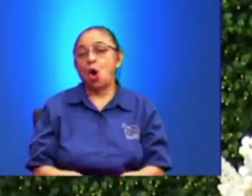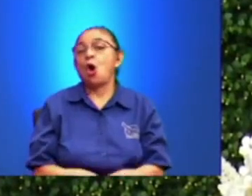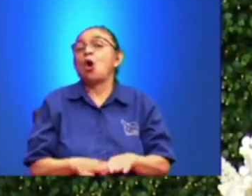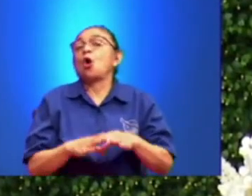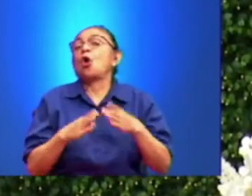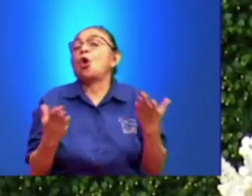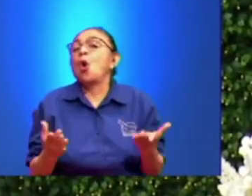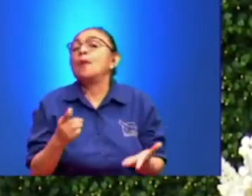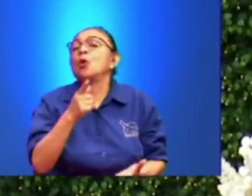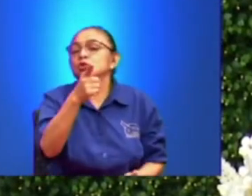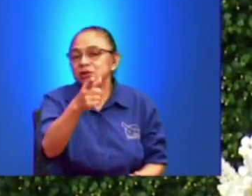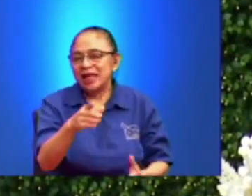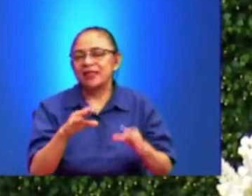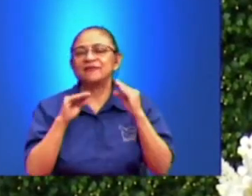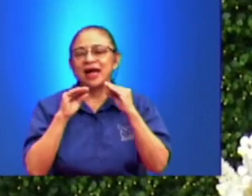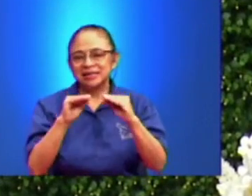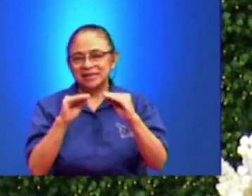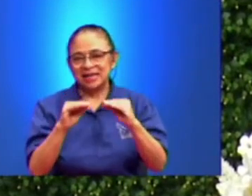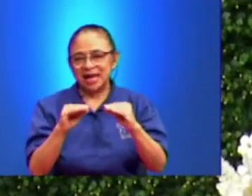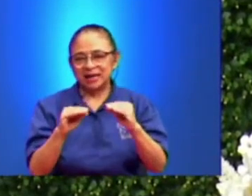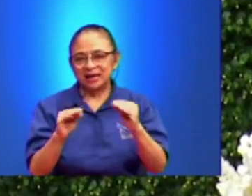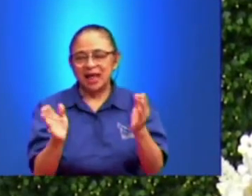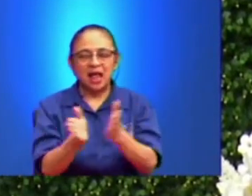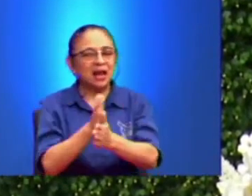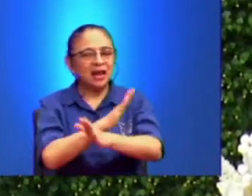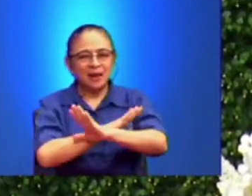va a enseñar usted la muerte de jesús